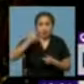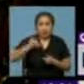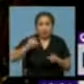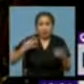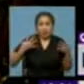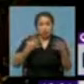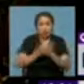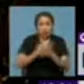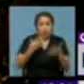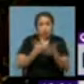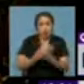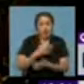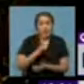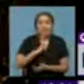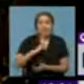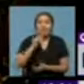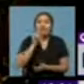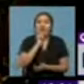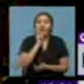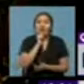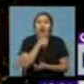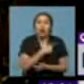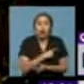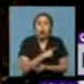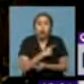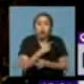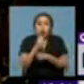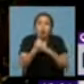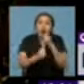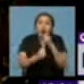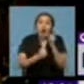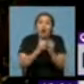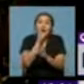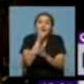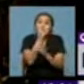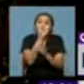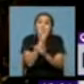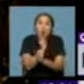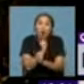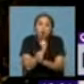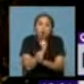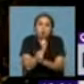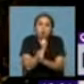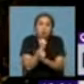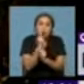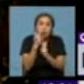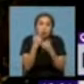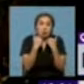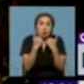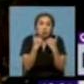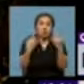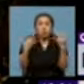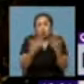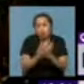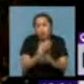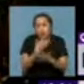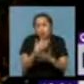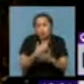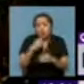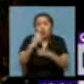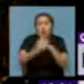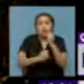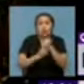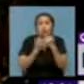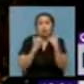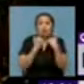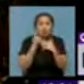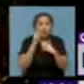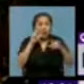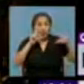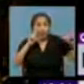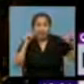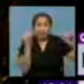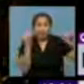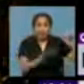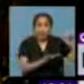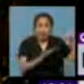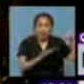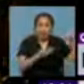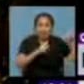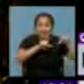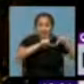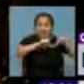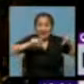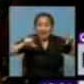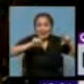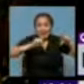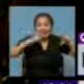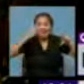se sufre el tema del agua. No sé hasta cuándo podemos dejar ya de sufrir. Como ustedes ven, los